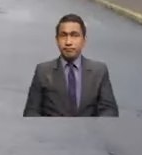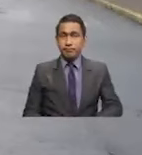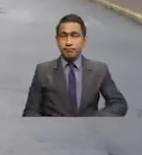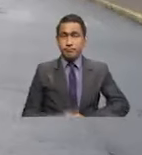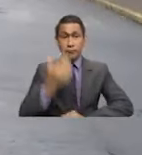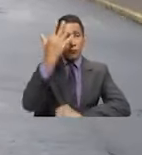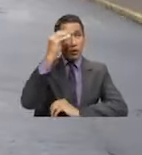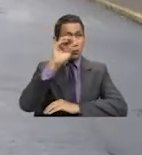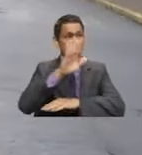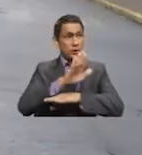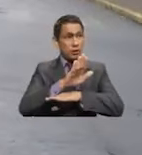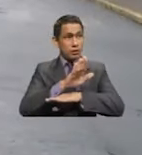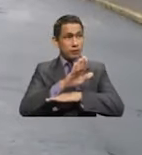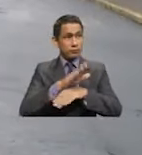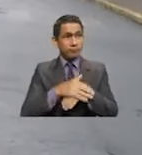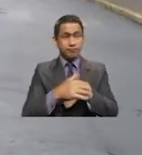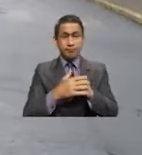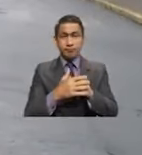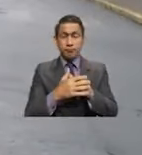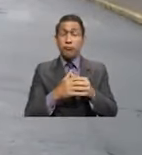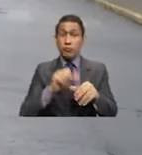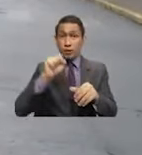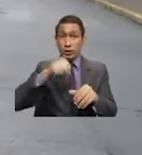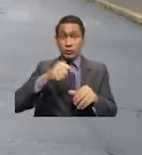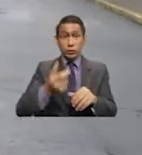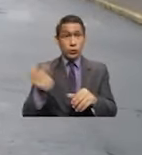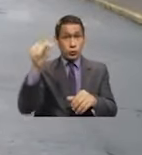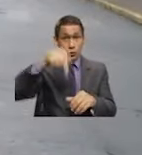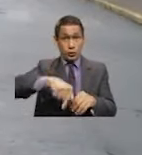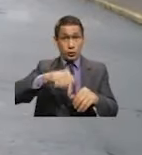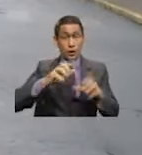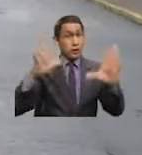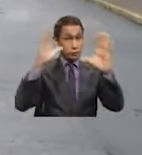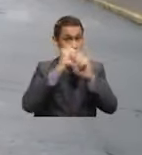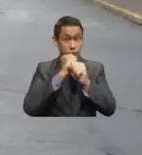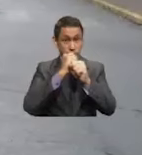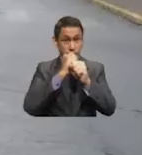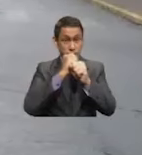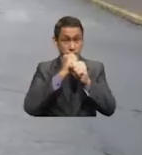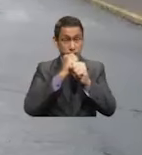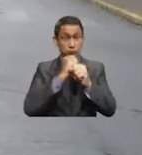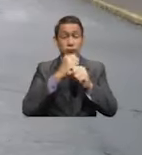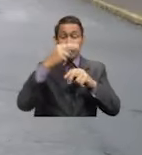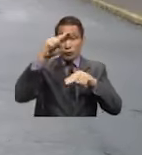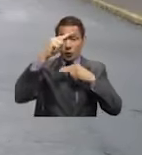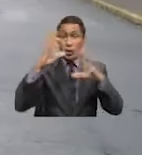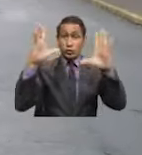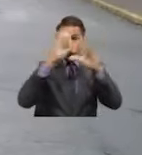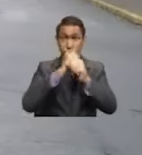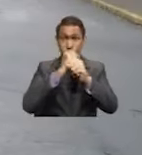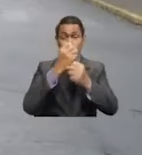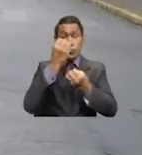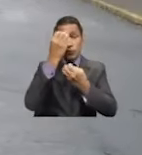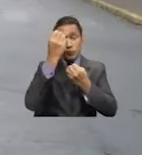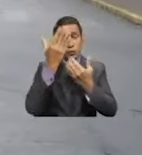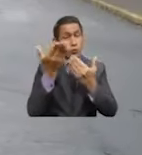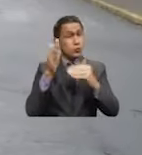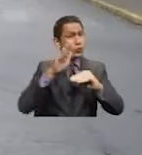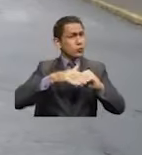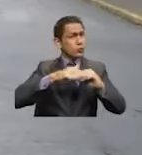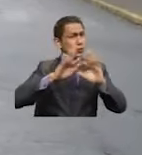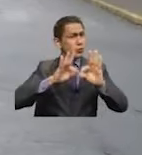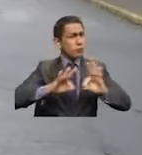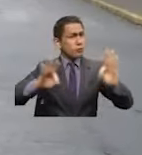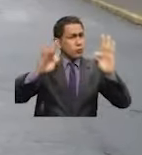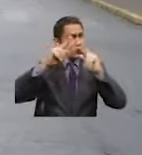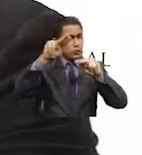Muy buenas tardes, amigos televidentes, compañeros. Así es, hoy en la noche, en emisión estelar del noticiero, no se pierda información importante en